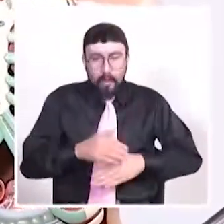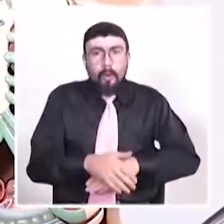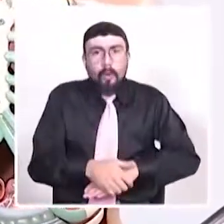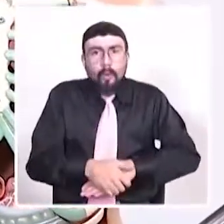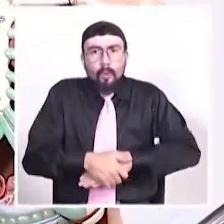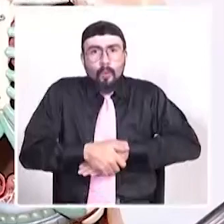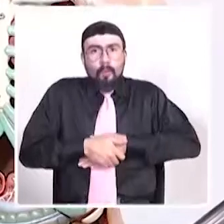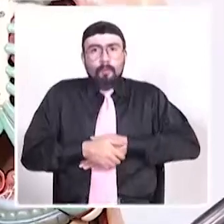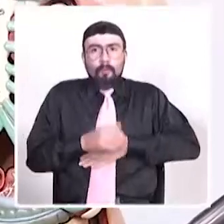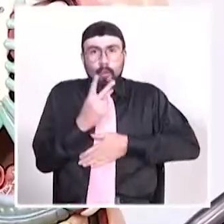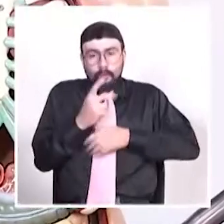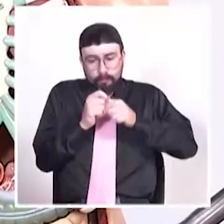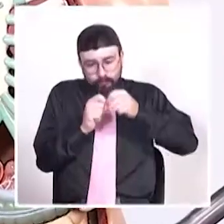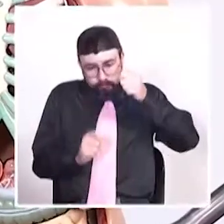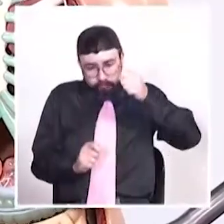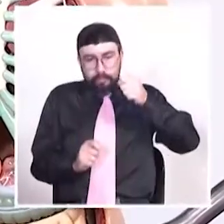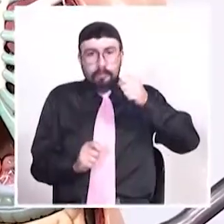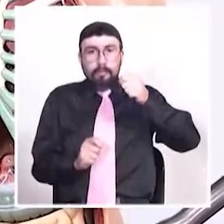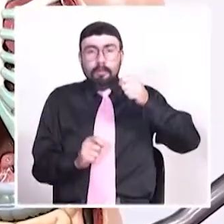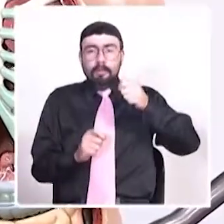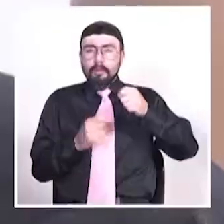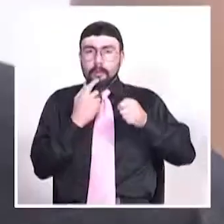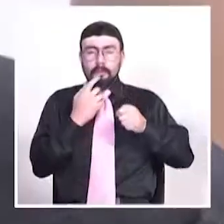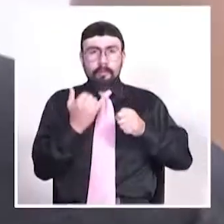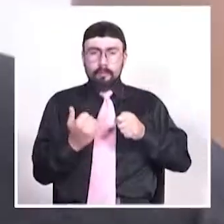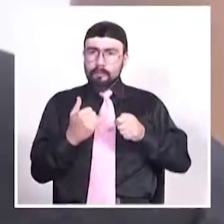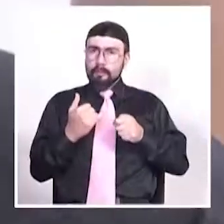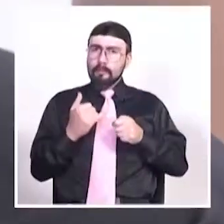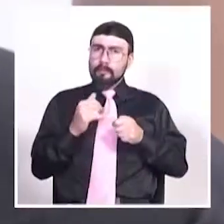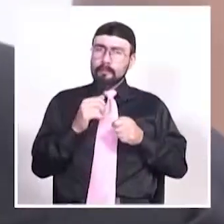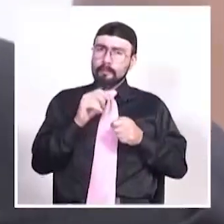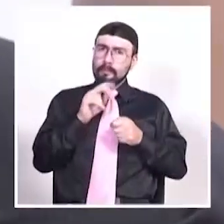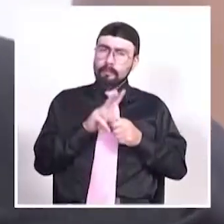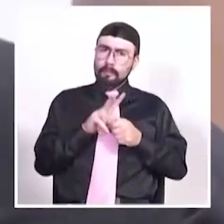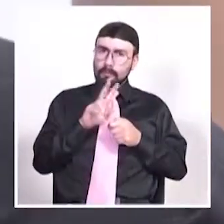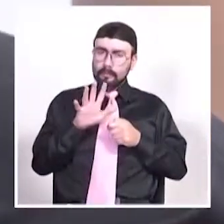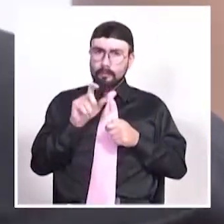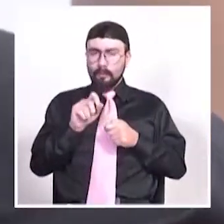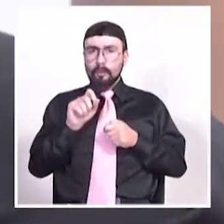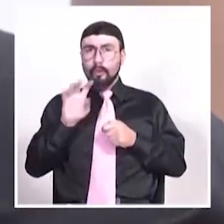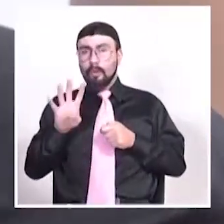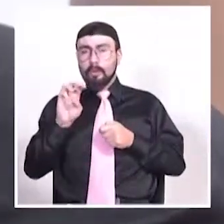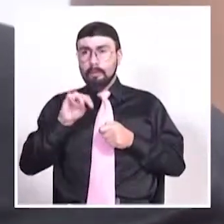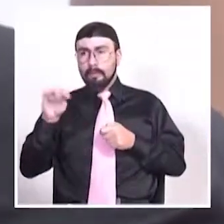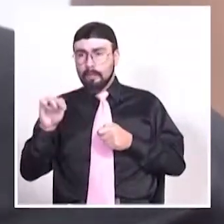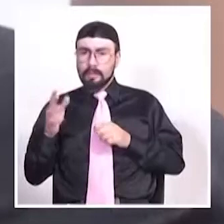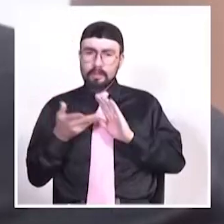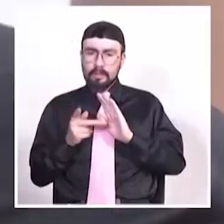mínimo 2 pulgadas. Si una pulgada tiene 25.4 milímetros, o sea, estamos hablando de